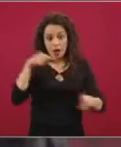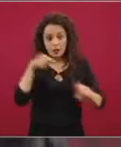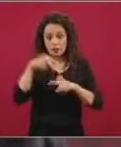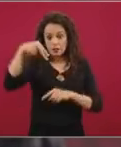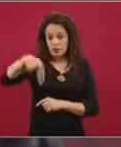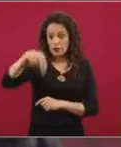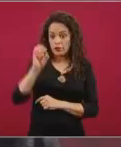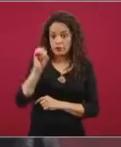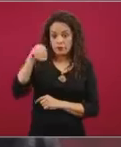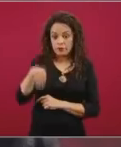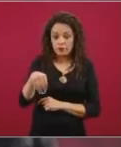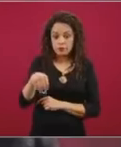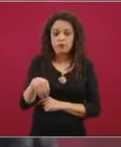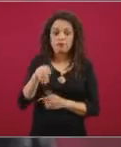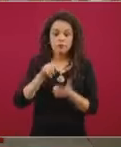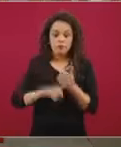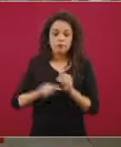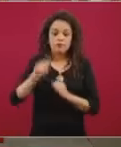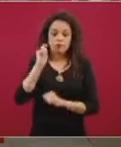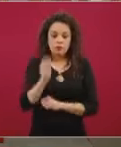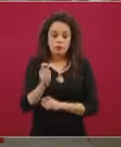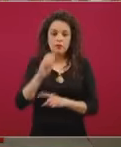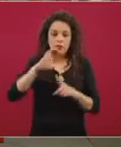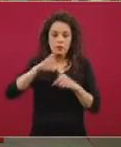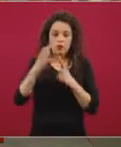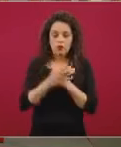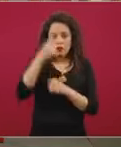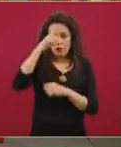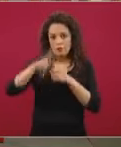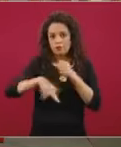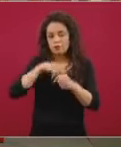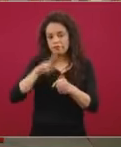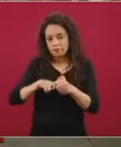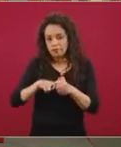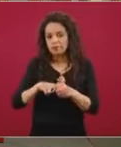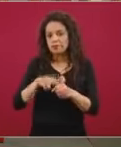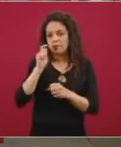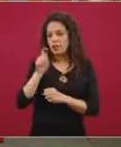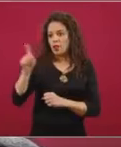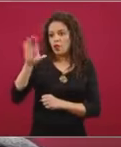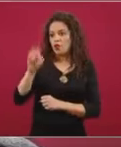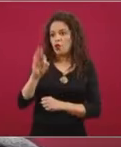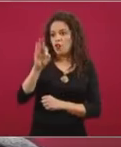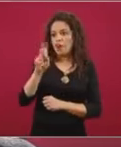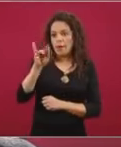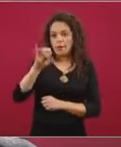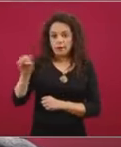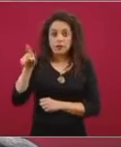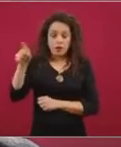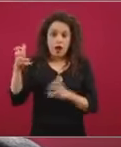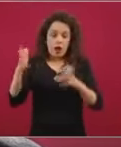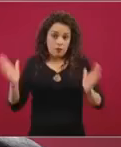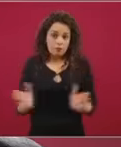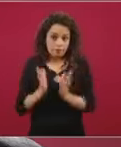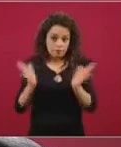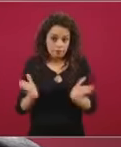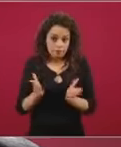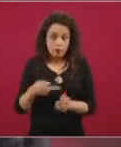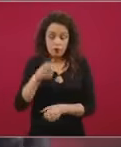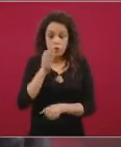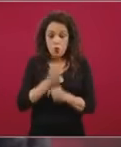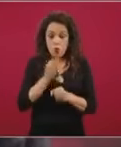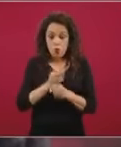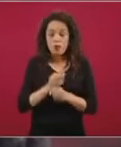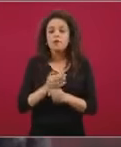norma precisamente el Comité de Normalización de COFEPRIS es quien la promovió. Hoy tenemos, como he felicitado ya públicamente, a la